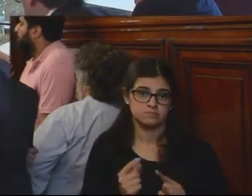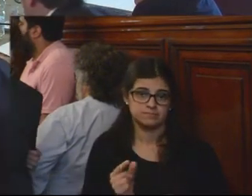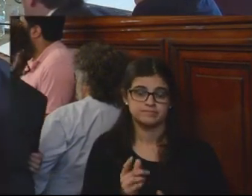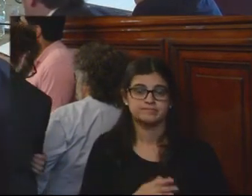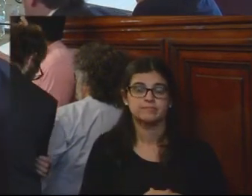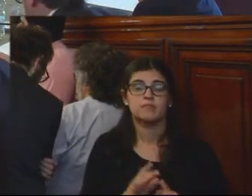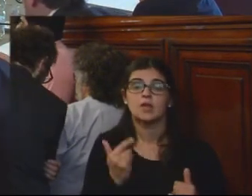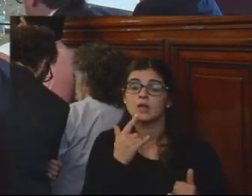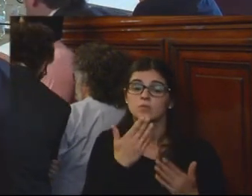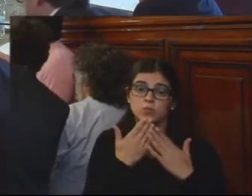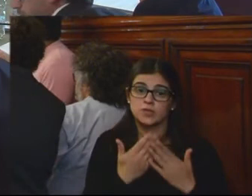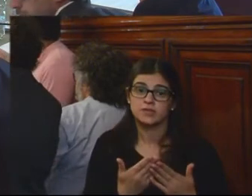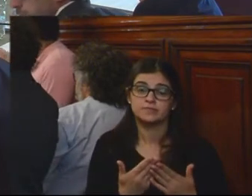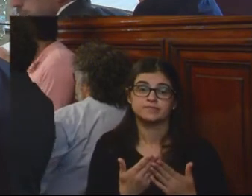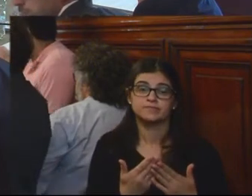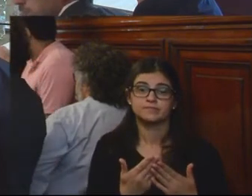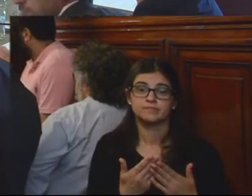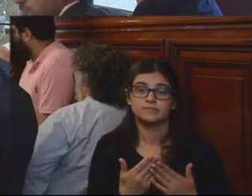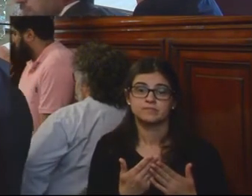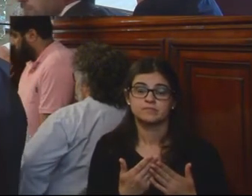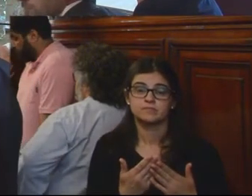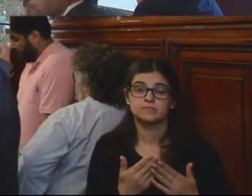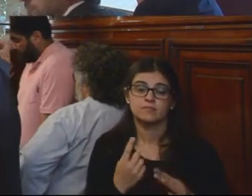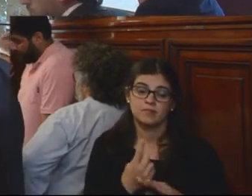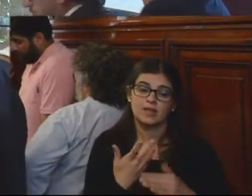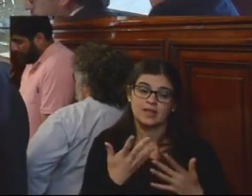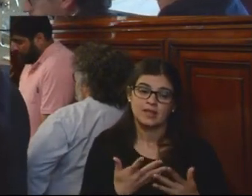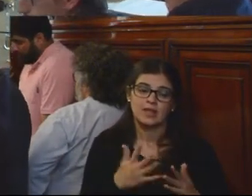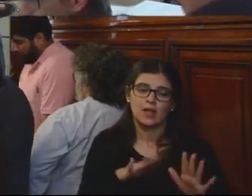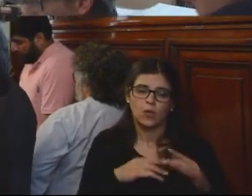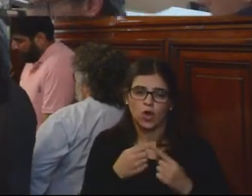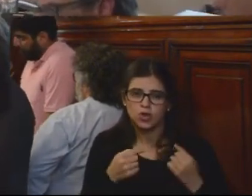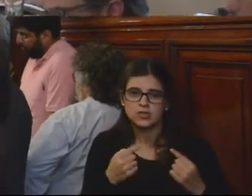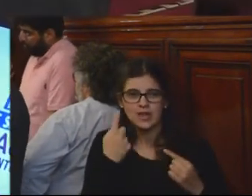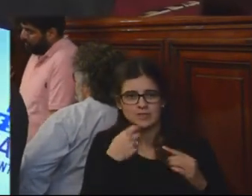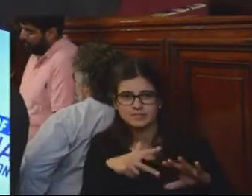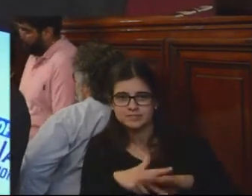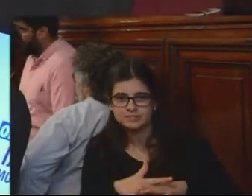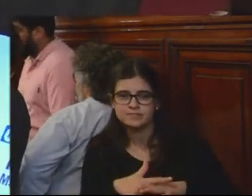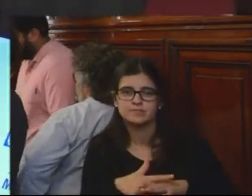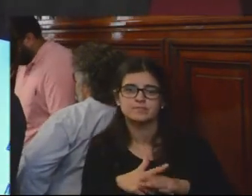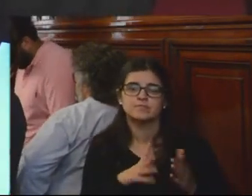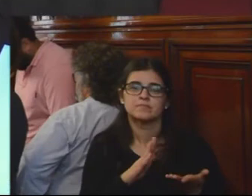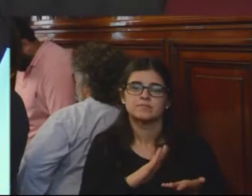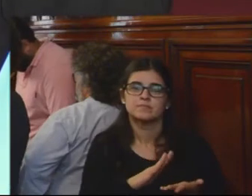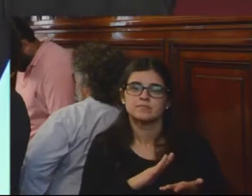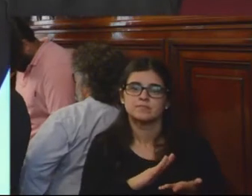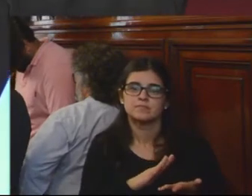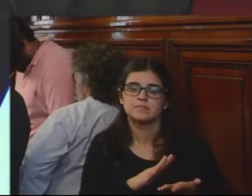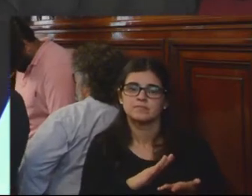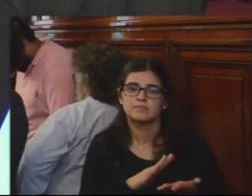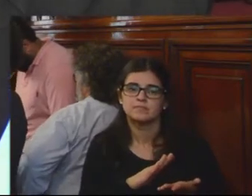muchísimas gracias primeramente alguna cuestión que había quedado pendiente en relación a